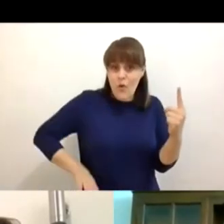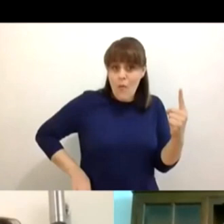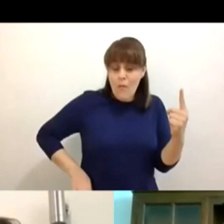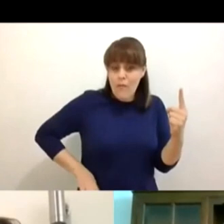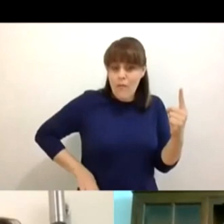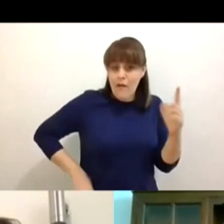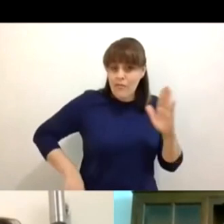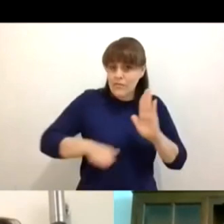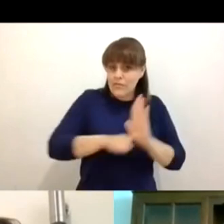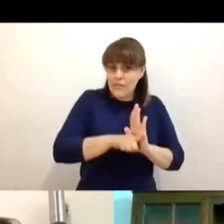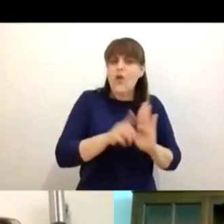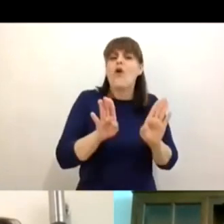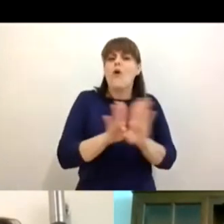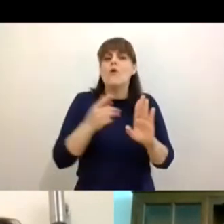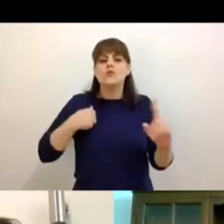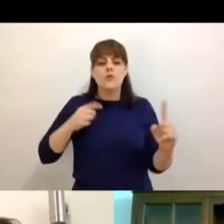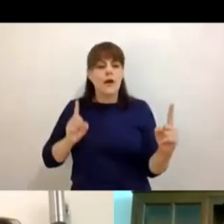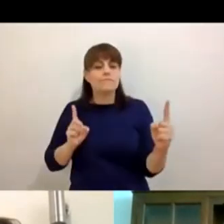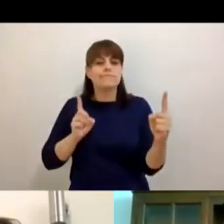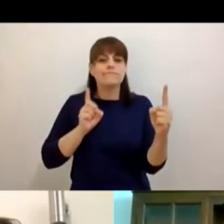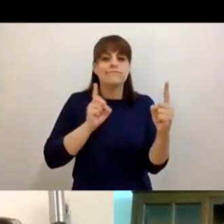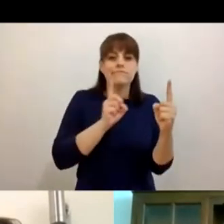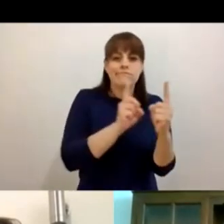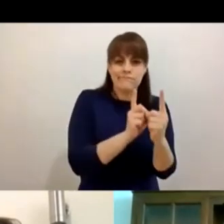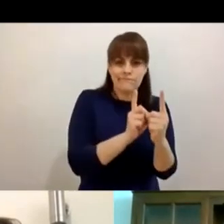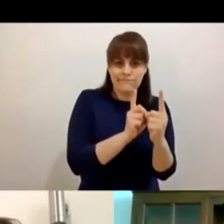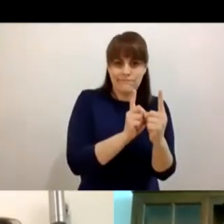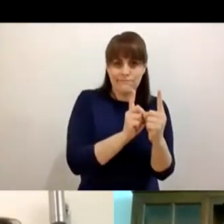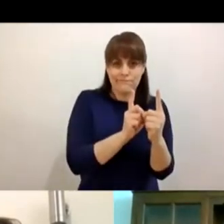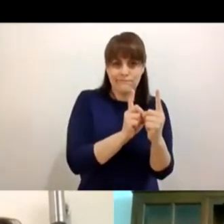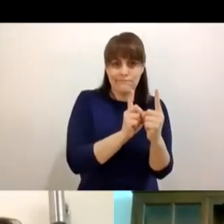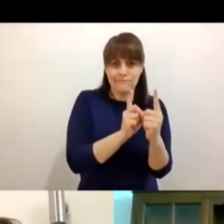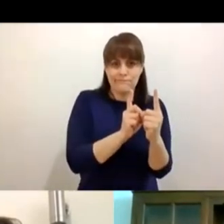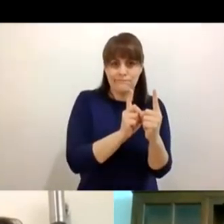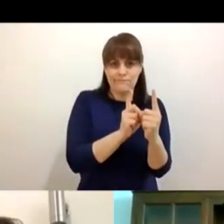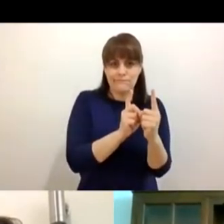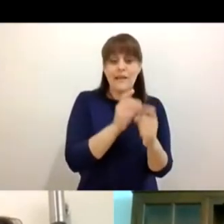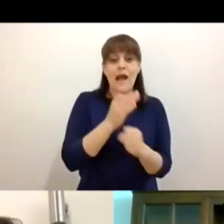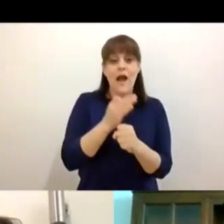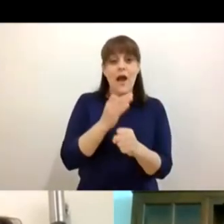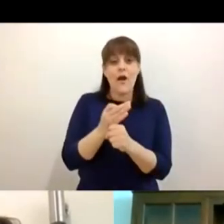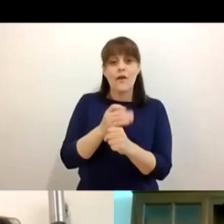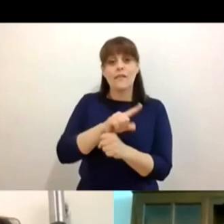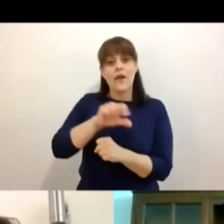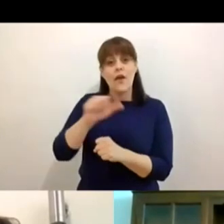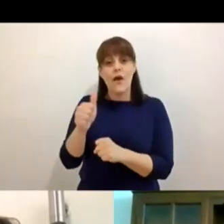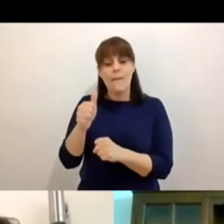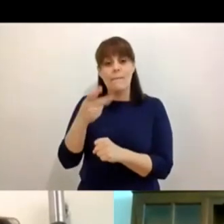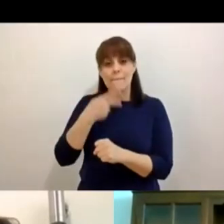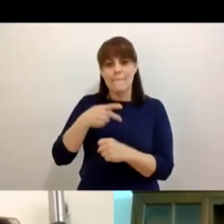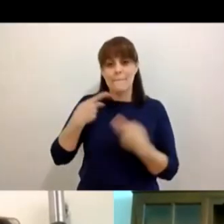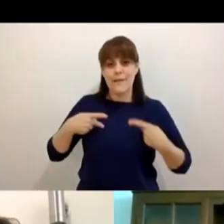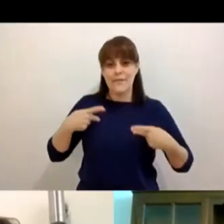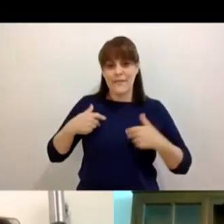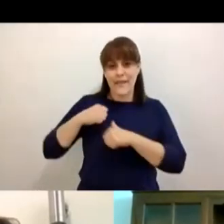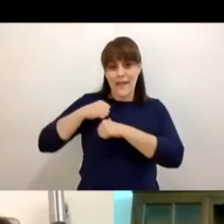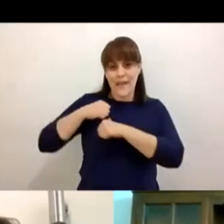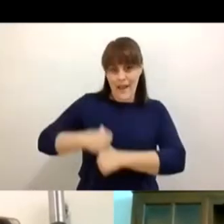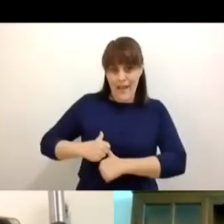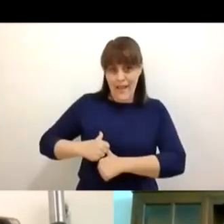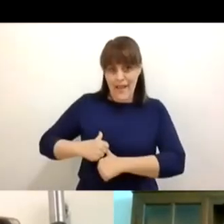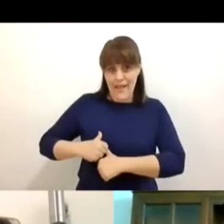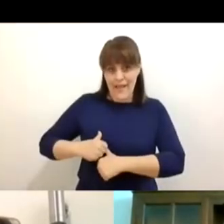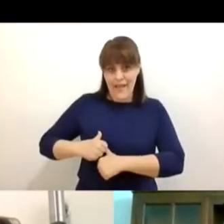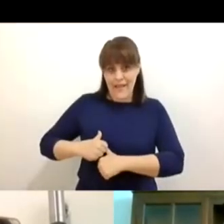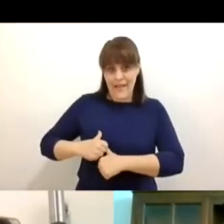el mero mole del tema de Saskia. Entonces, me piden mis productores que hagamos de esta una conversación de lo